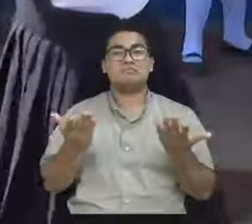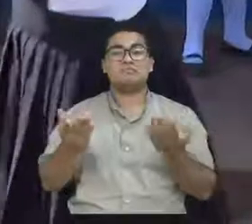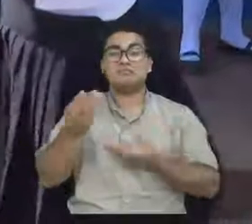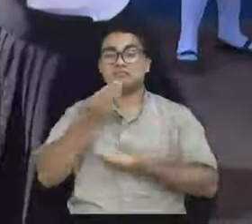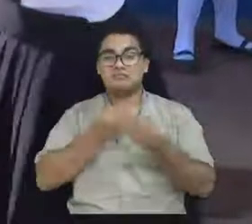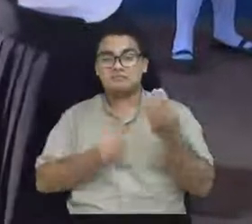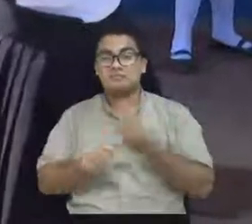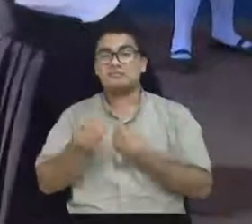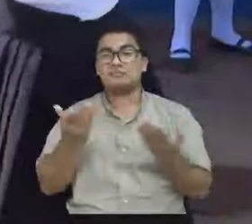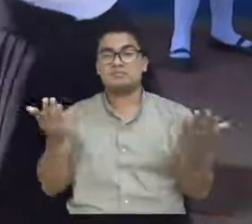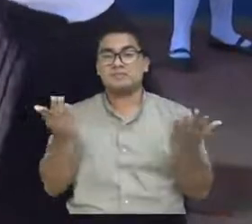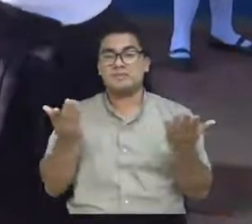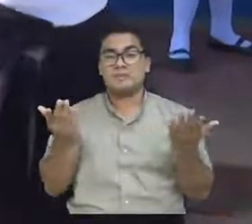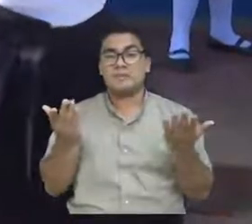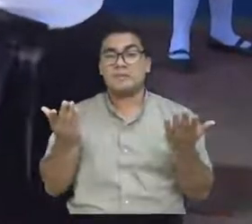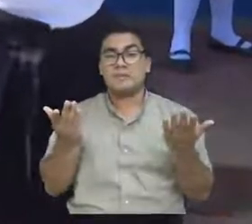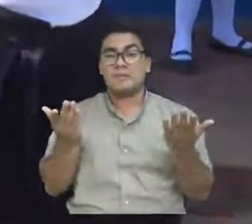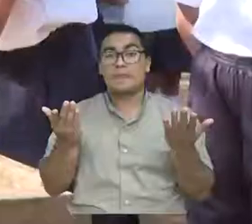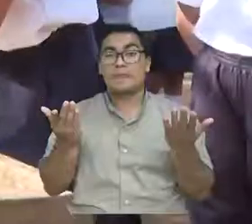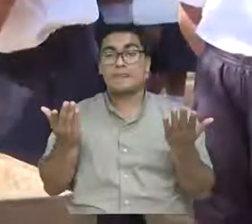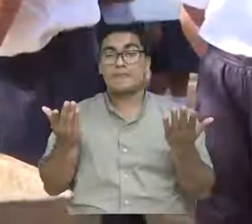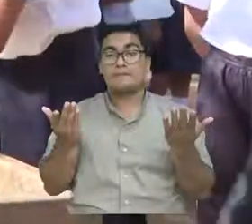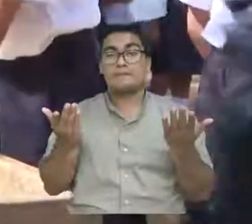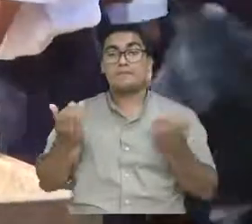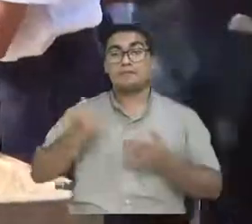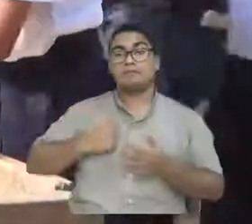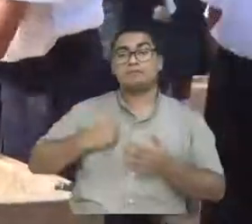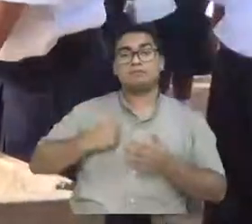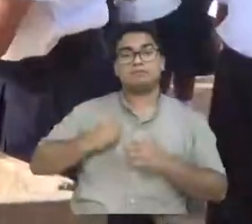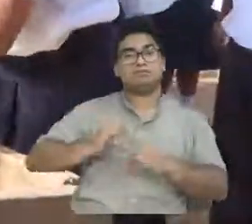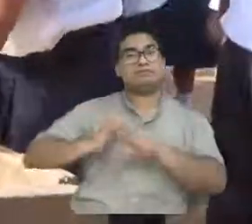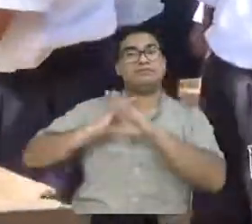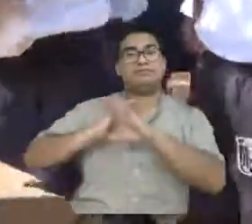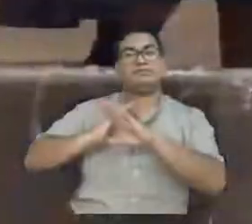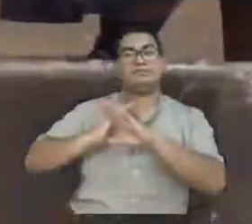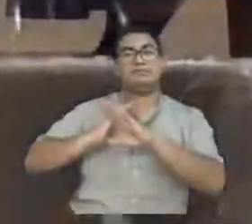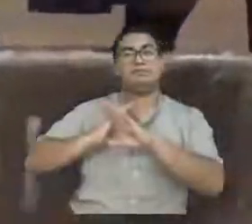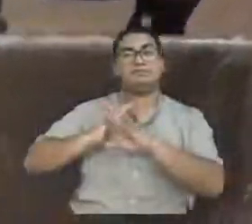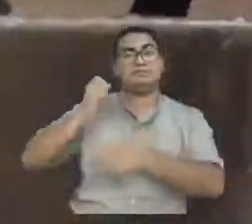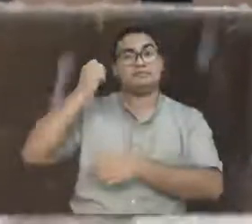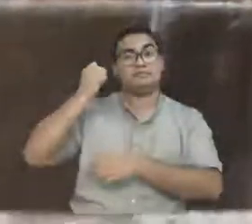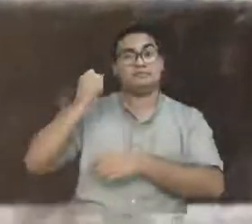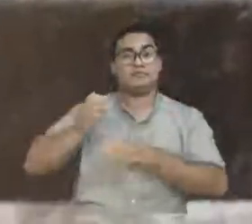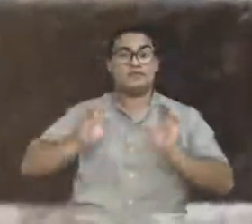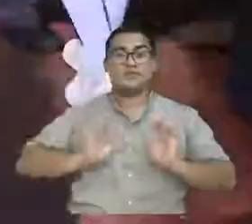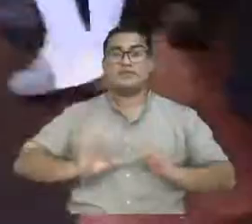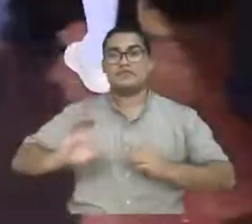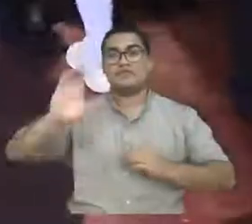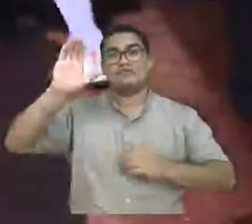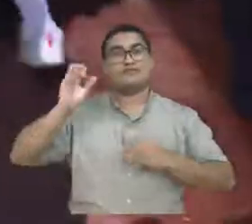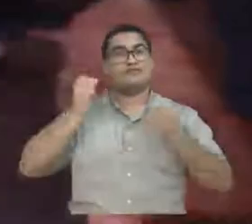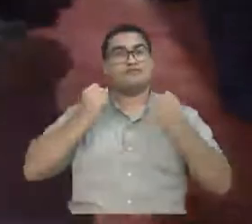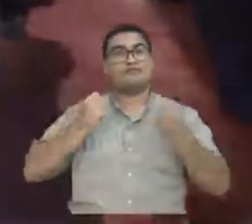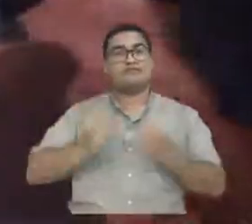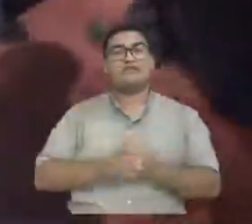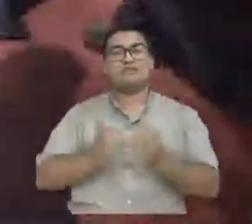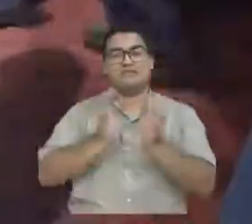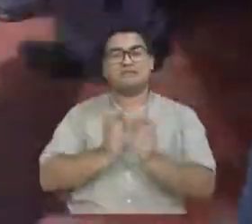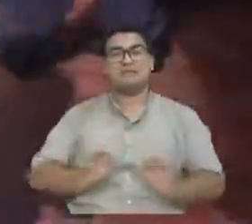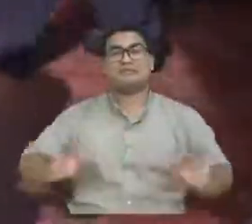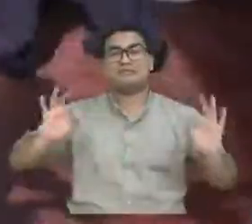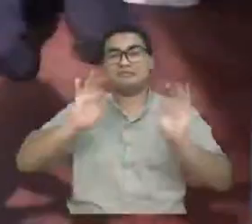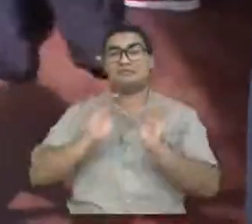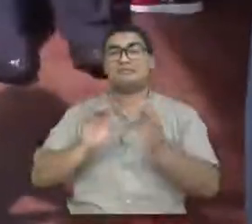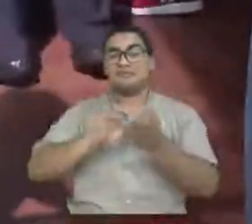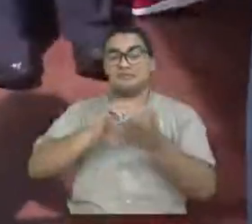nutricional, es decir, al evitar un proceso diarreico, se está ganando nutricionalmente. Claro. Es decir, entonces, esa es la importancia del lavado de